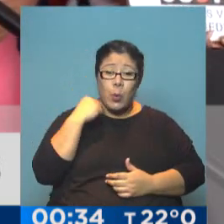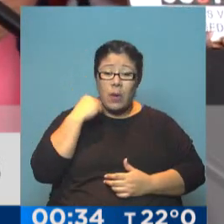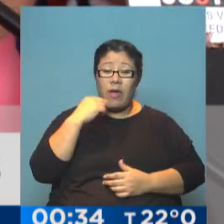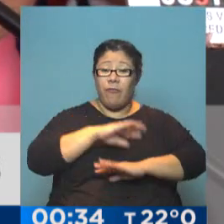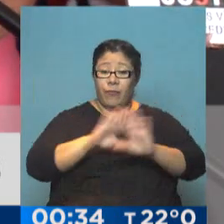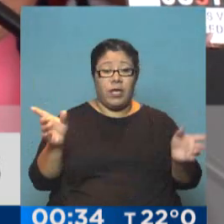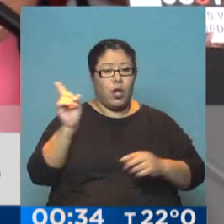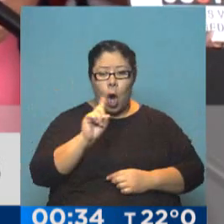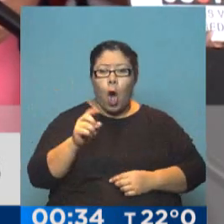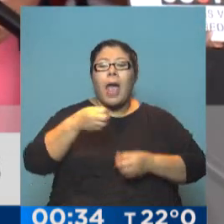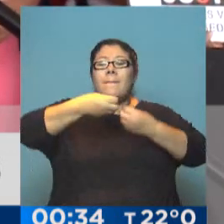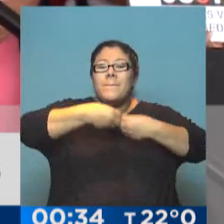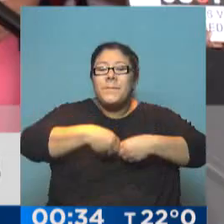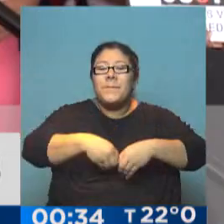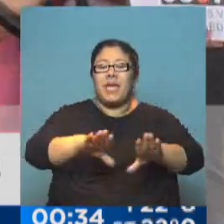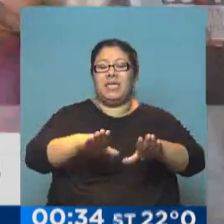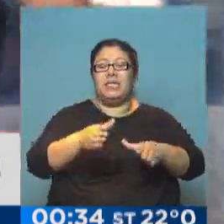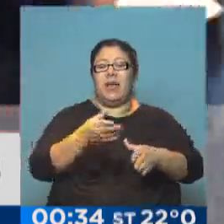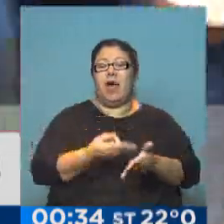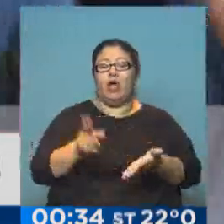ahí estaremos tan firmes como siempre.